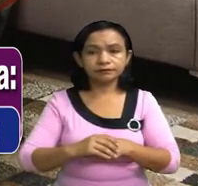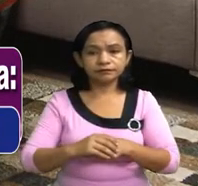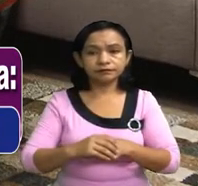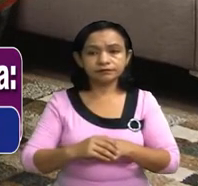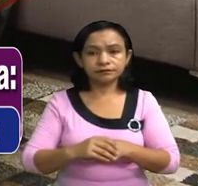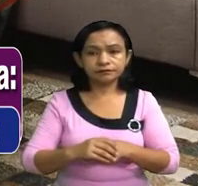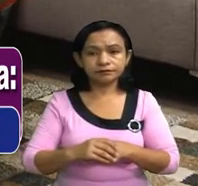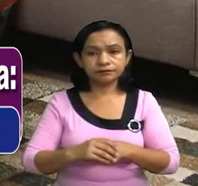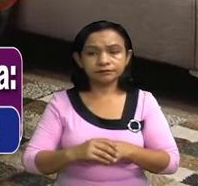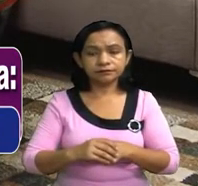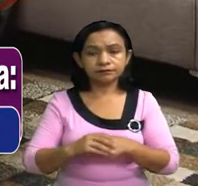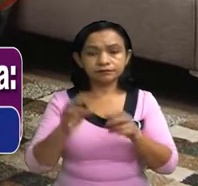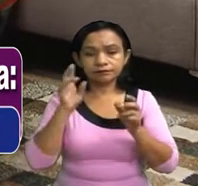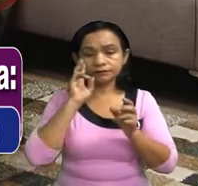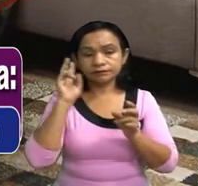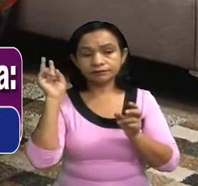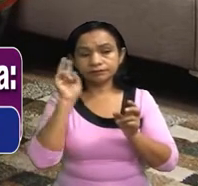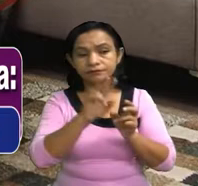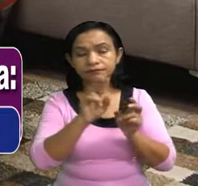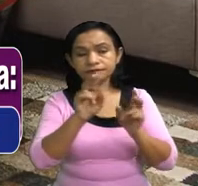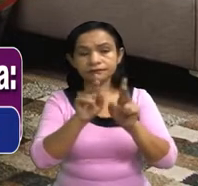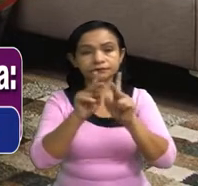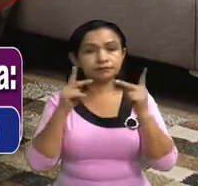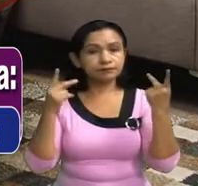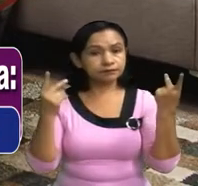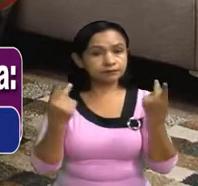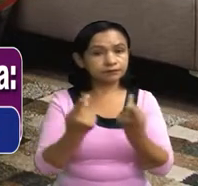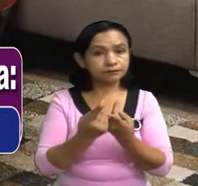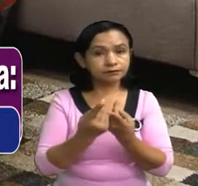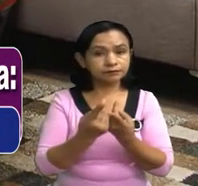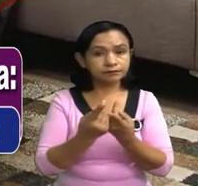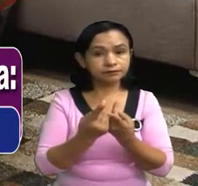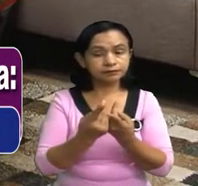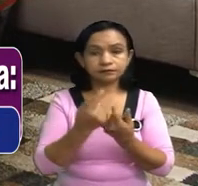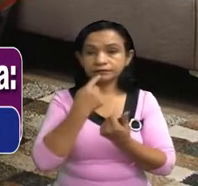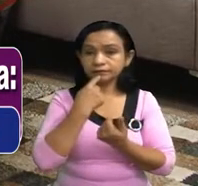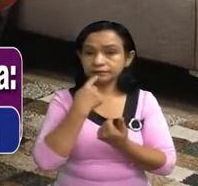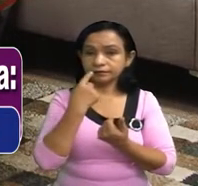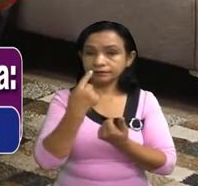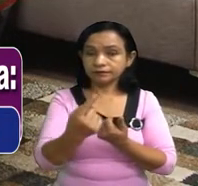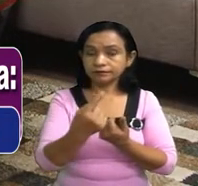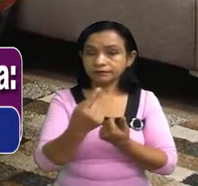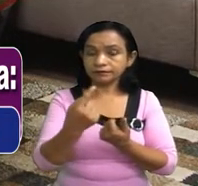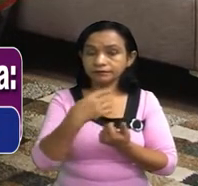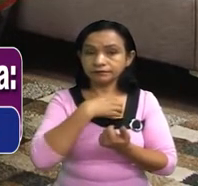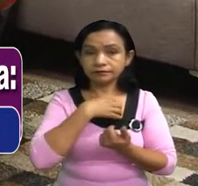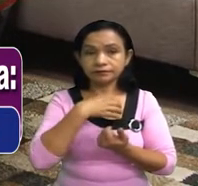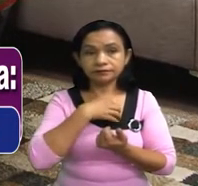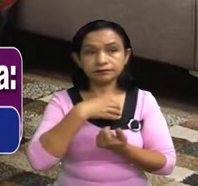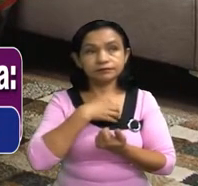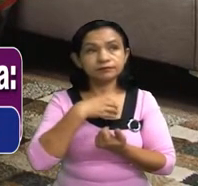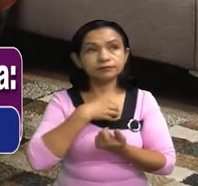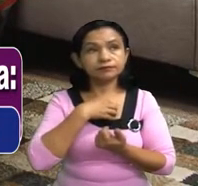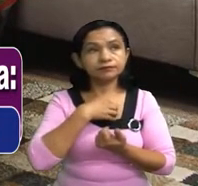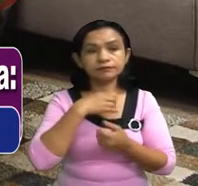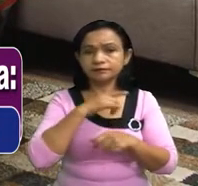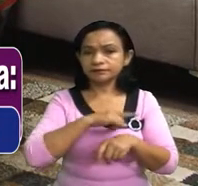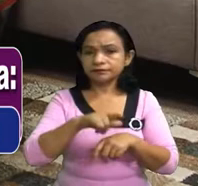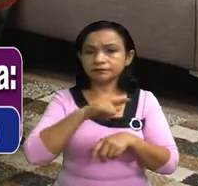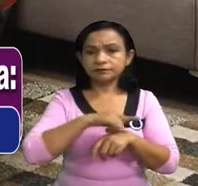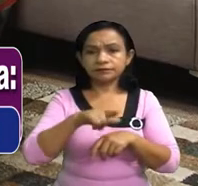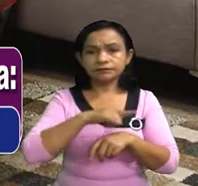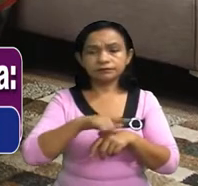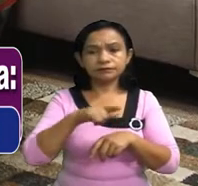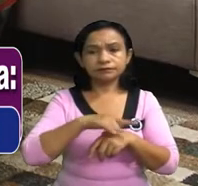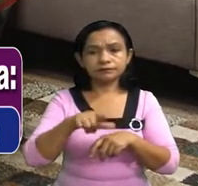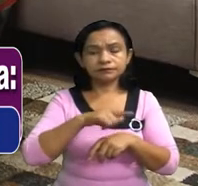somos figura pública de un pueblo, nosotros decimos, nosotros no buscamos